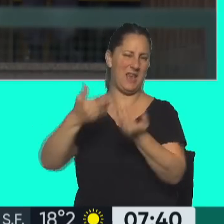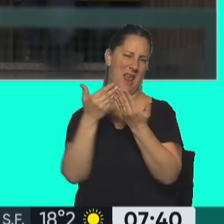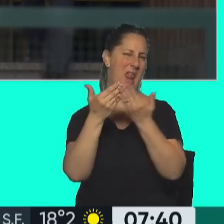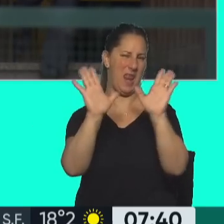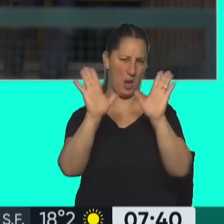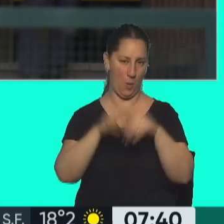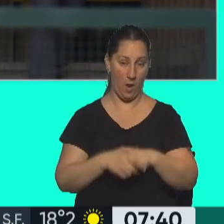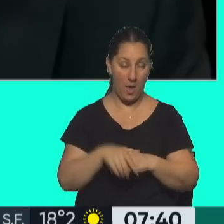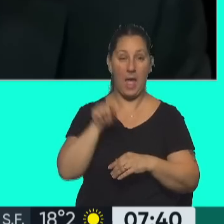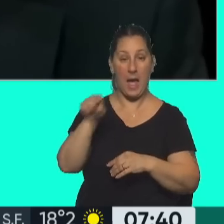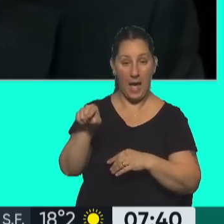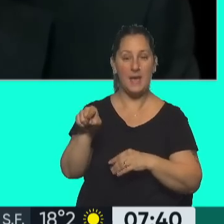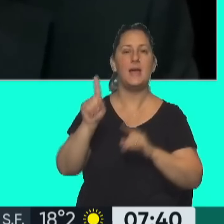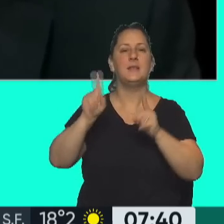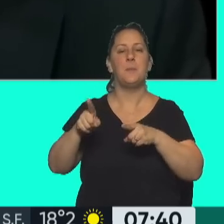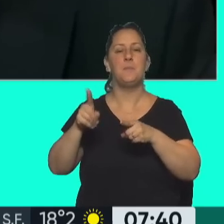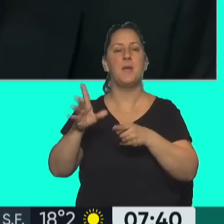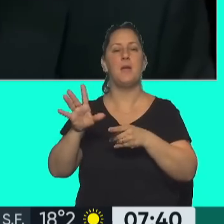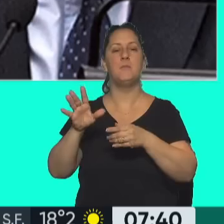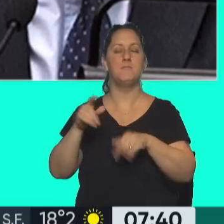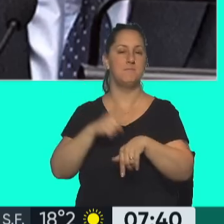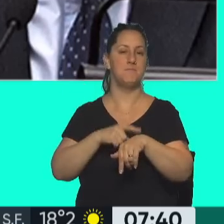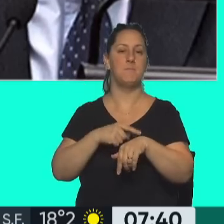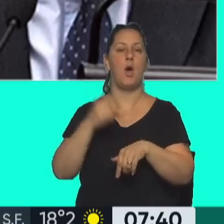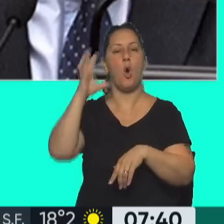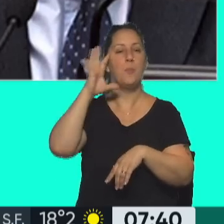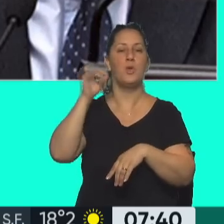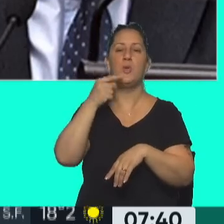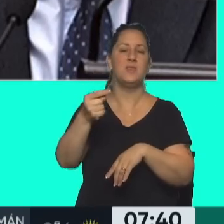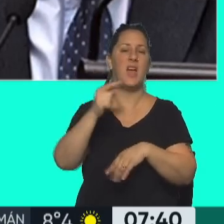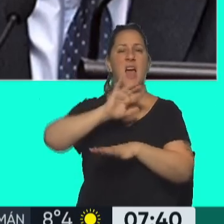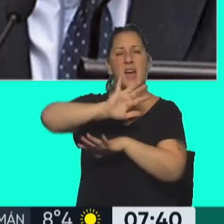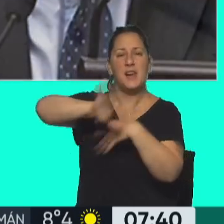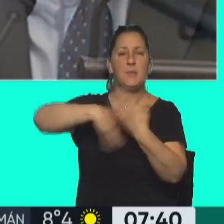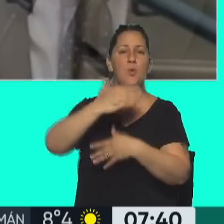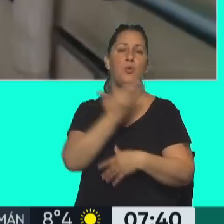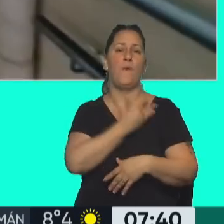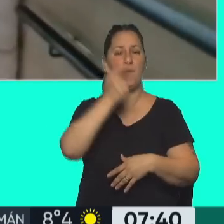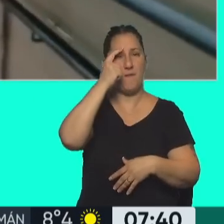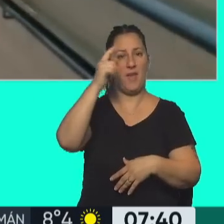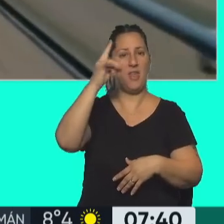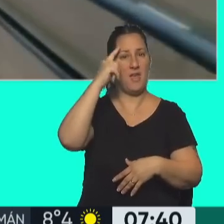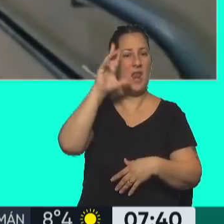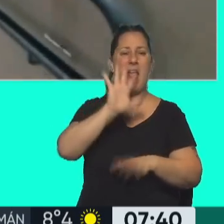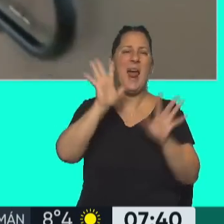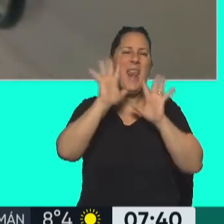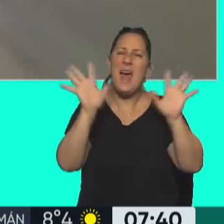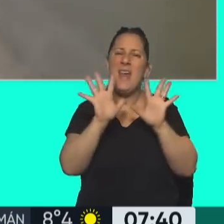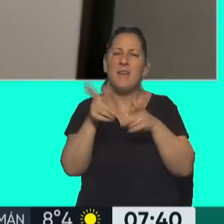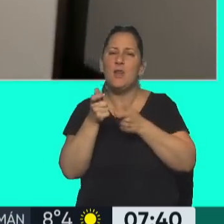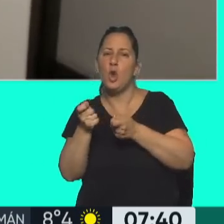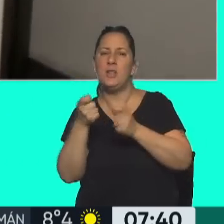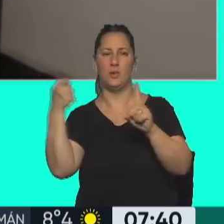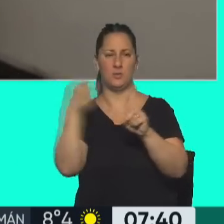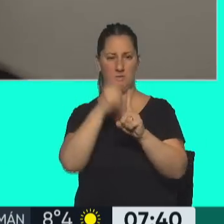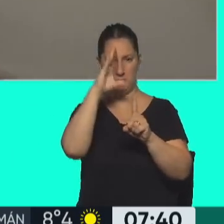excarcelación, también resolvieron anticipar una opinión que dice que Revolución Federal no tiene nada que ver con el intento de magnicidio.